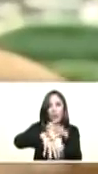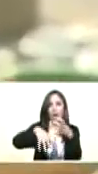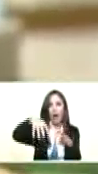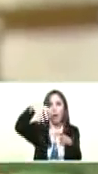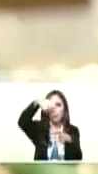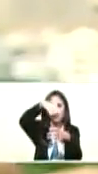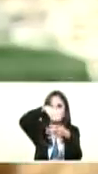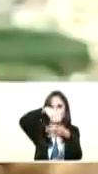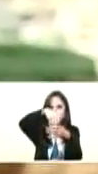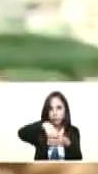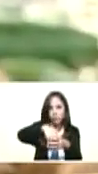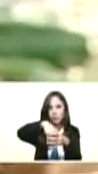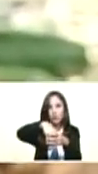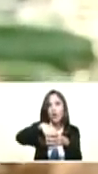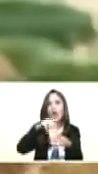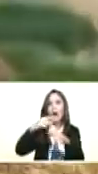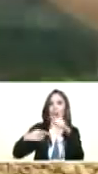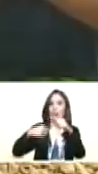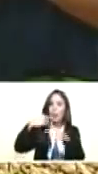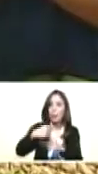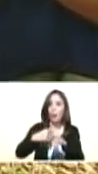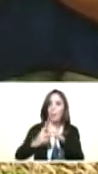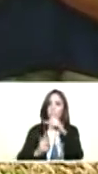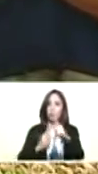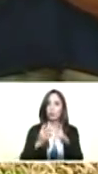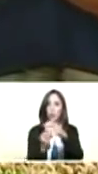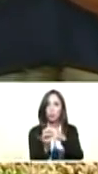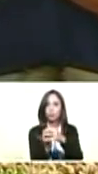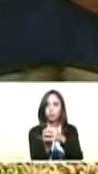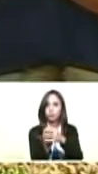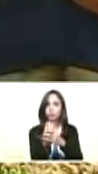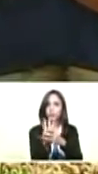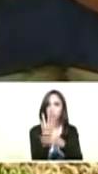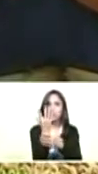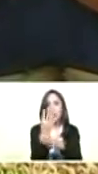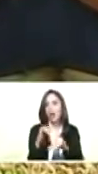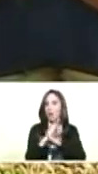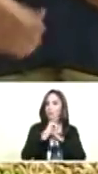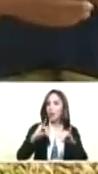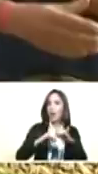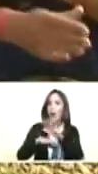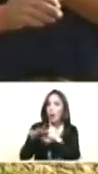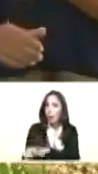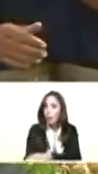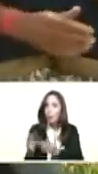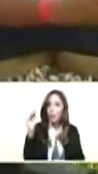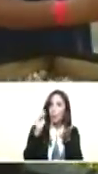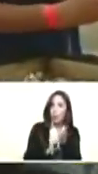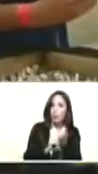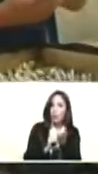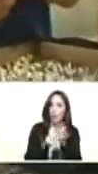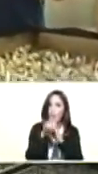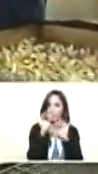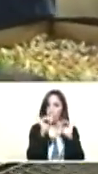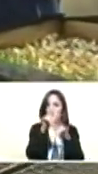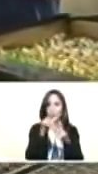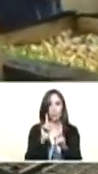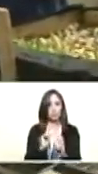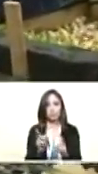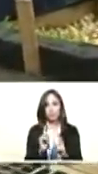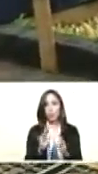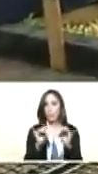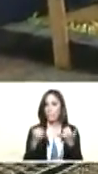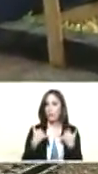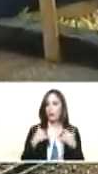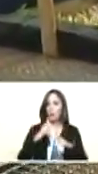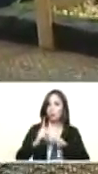materito, se siembra y ya usted semilla, no gasta, correcto, en cebollín, así ni en ajoporro. Bueno, todas estas cosas hay que enseñarlo,